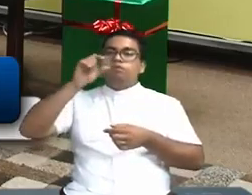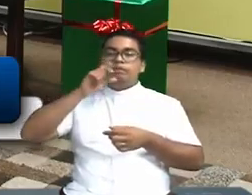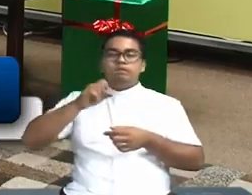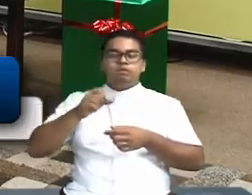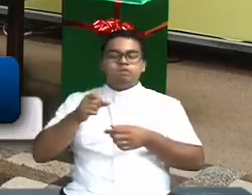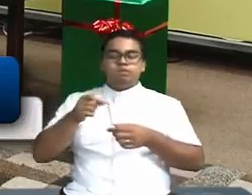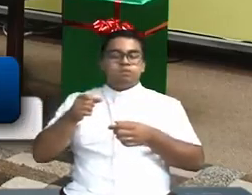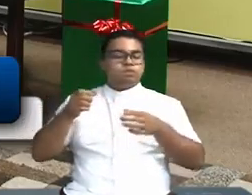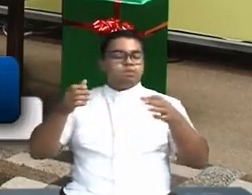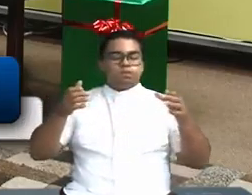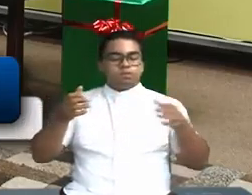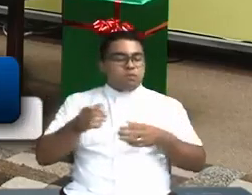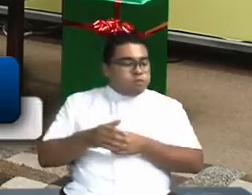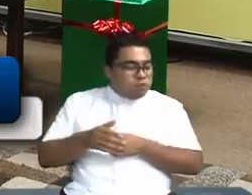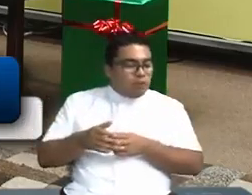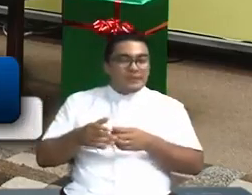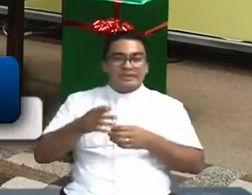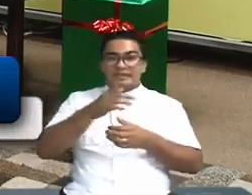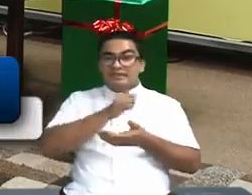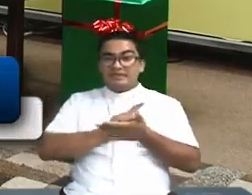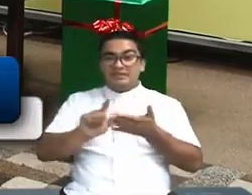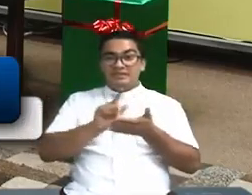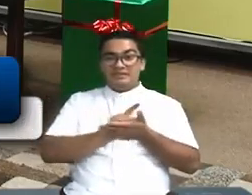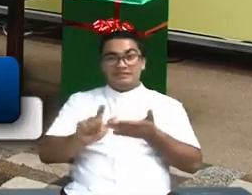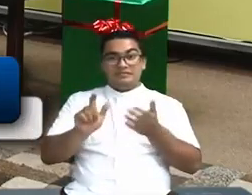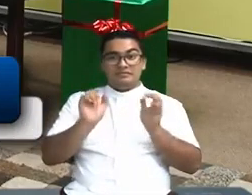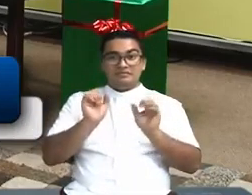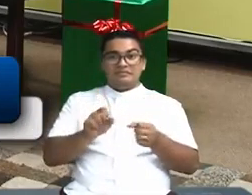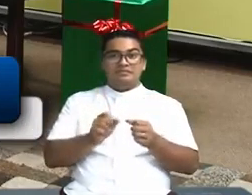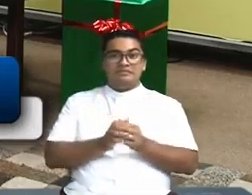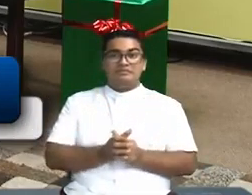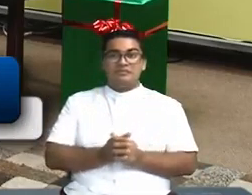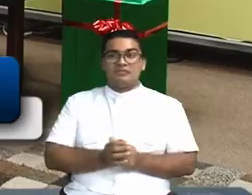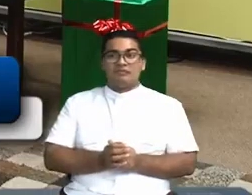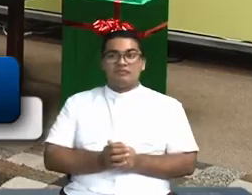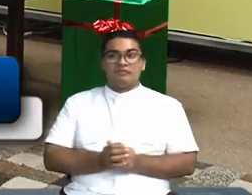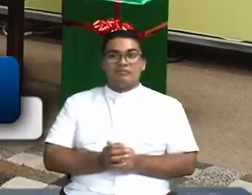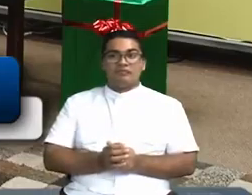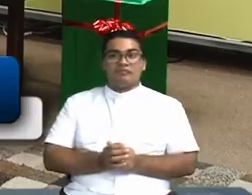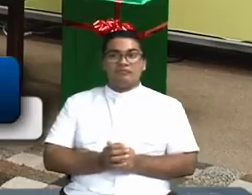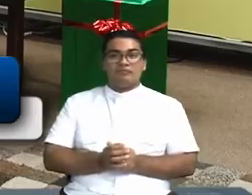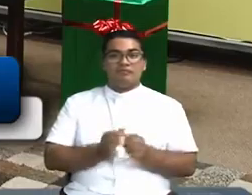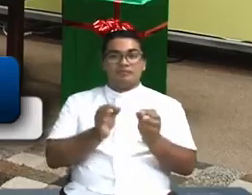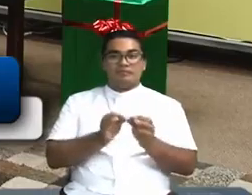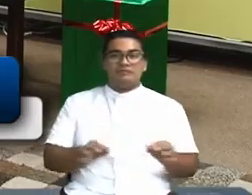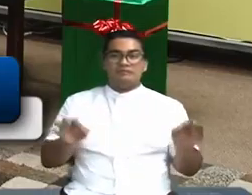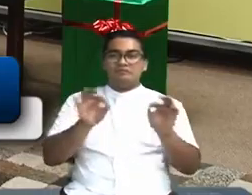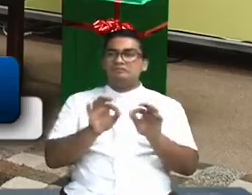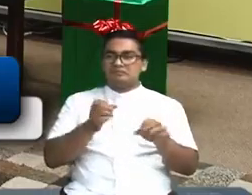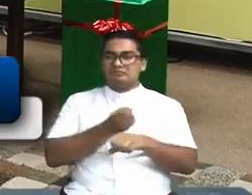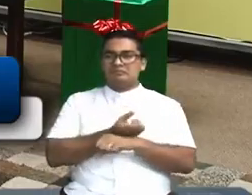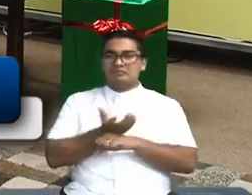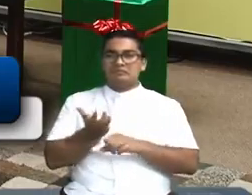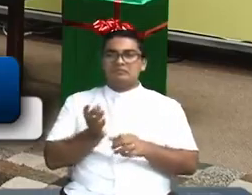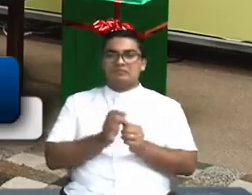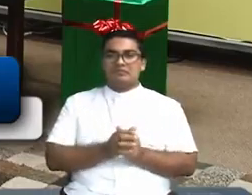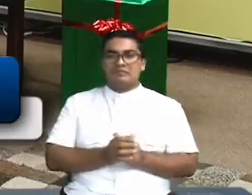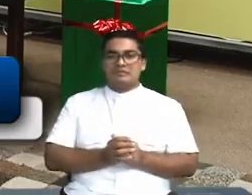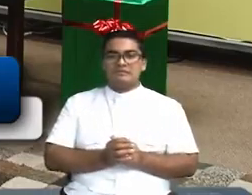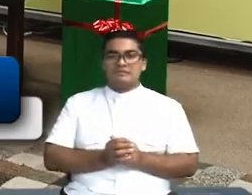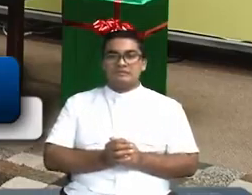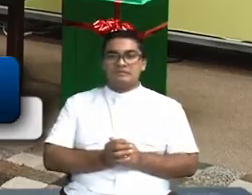la venta, ¿verdad? Y que sirve también para complementar con el cepillado. ¿Son realmente recomendables? Sí, de hecho,